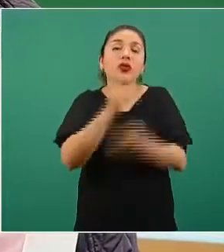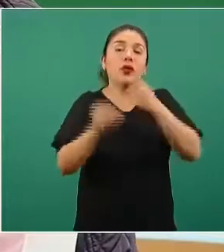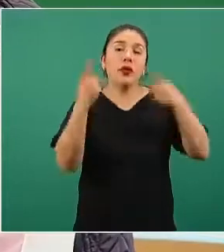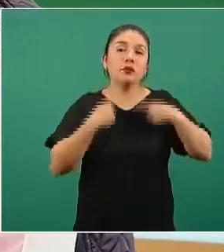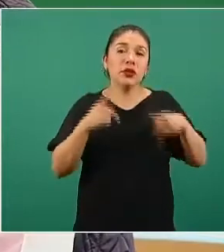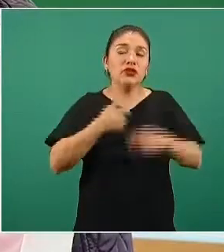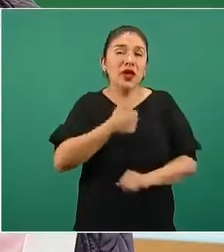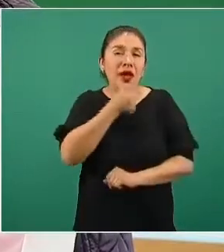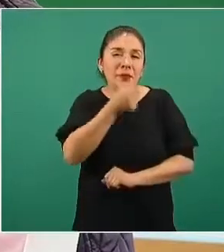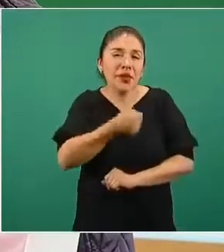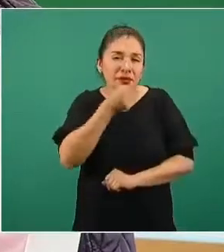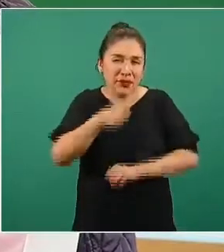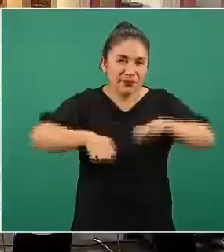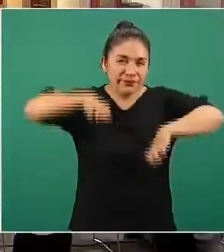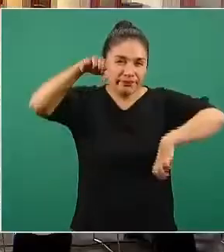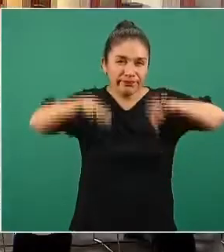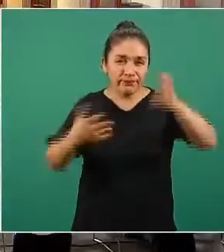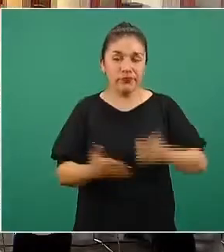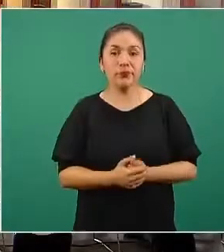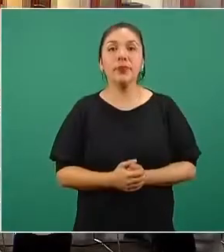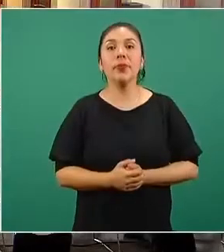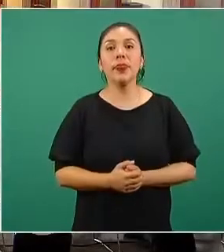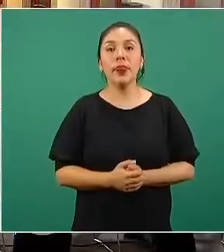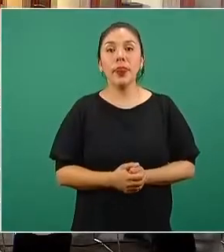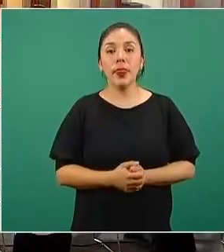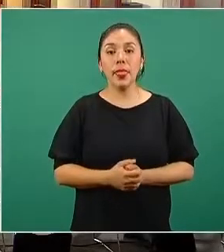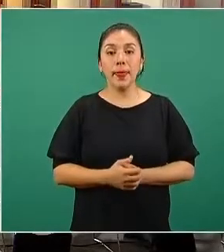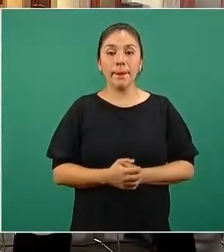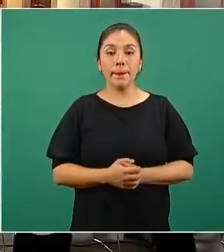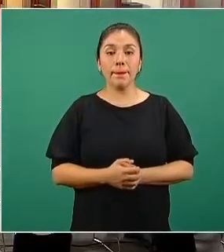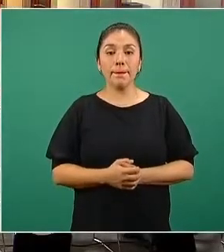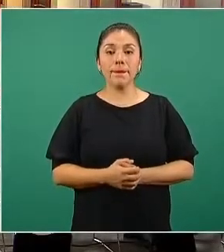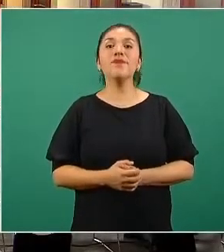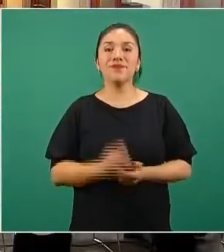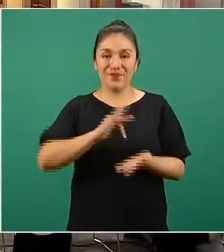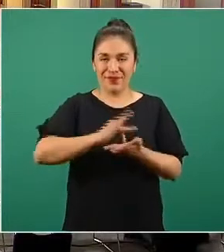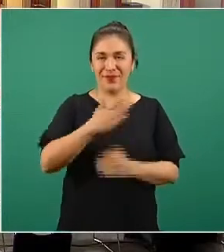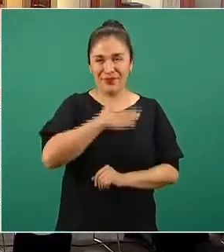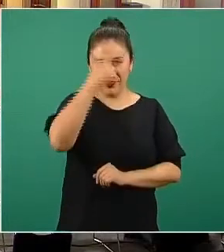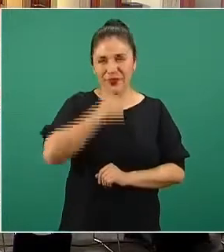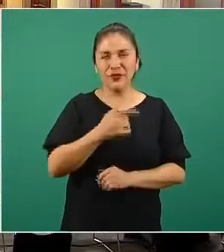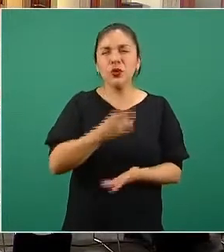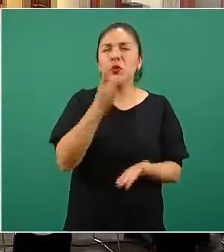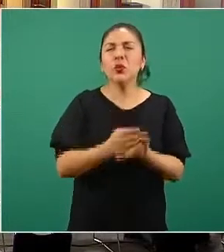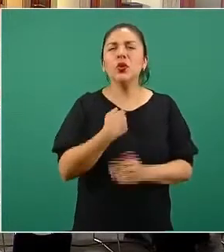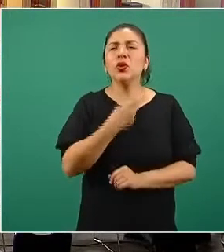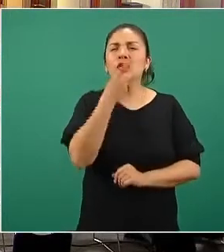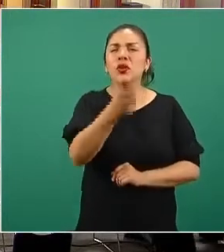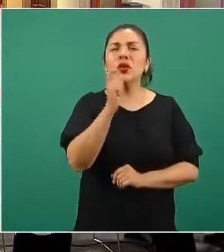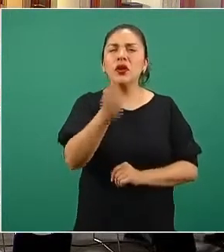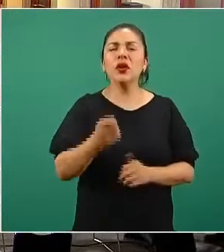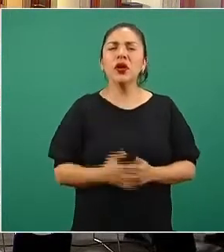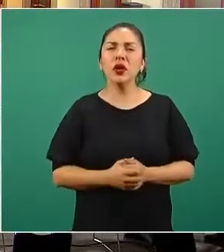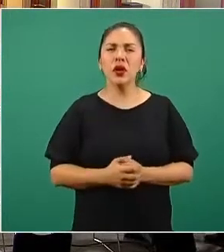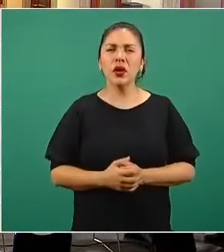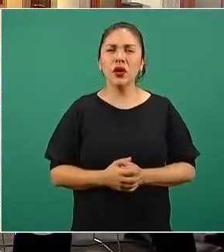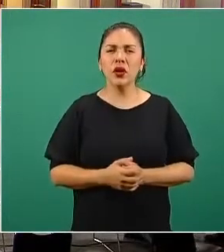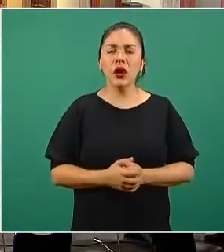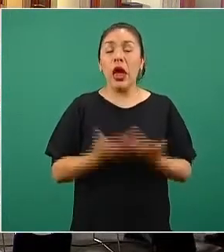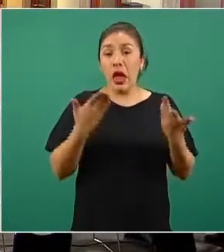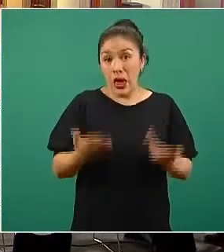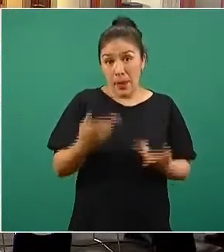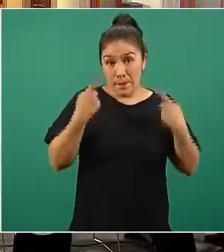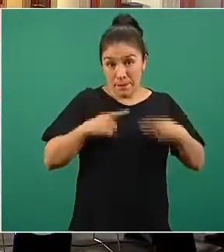adultas mayores. Gracias. Adelante. Gracias, buenas noches. Nada más precisar, entonces los